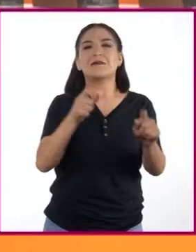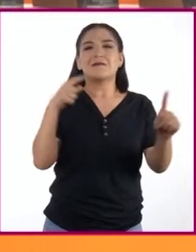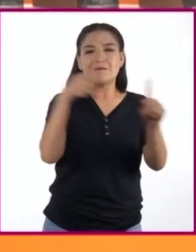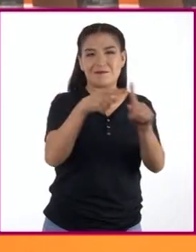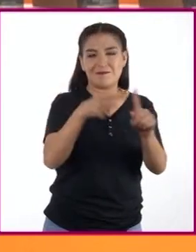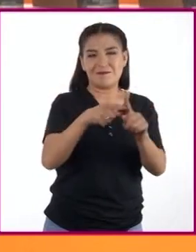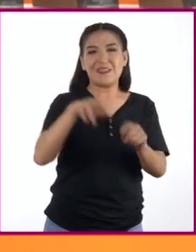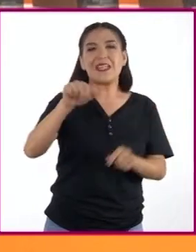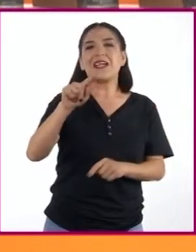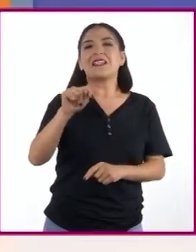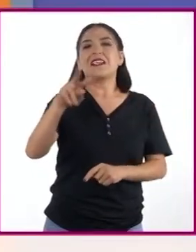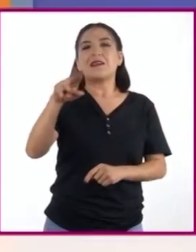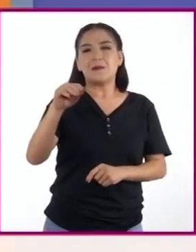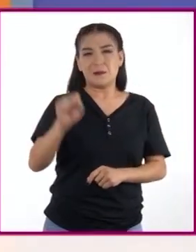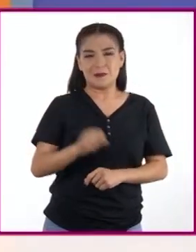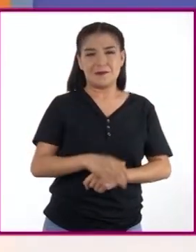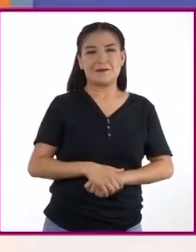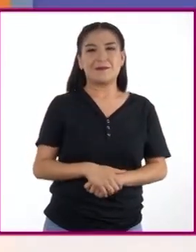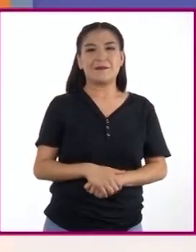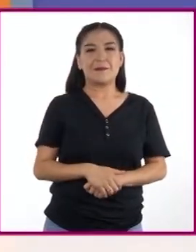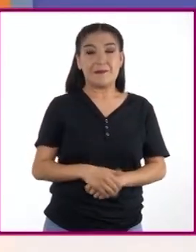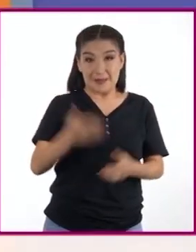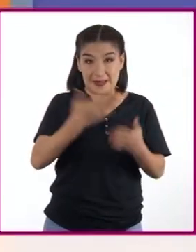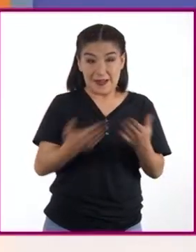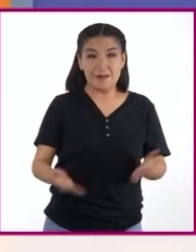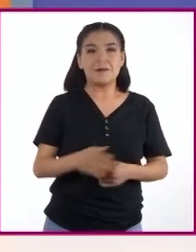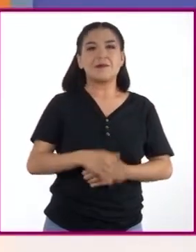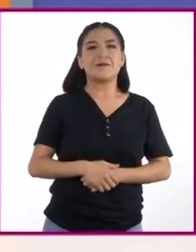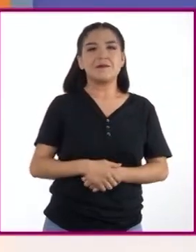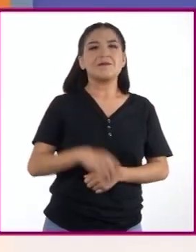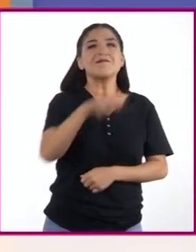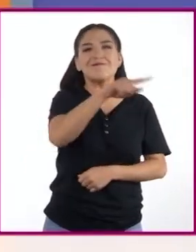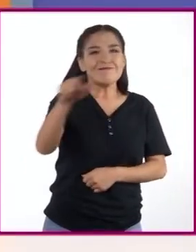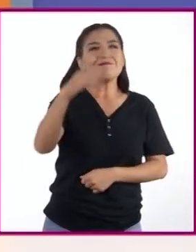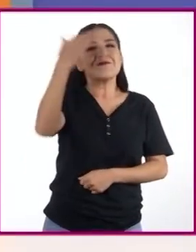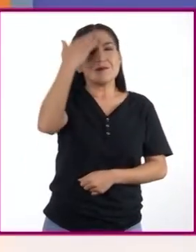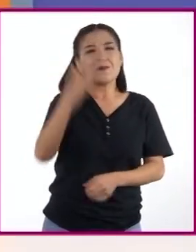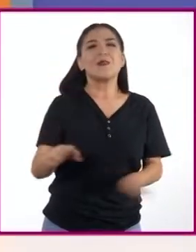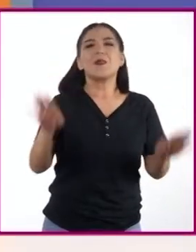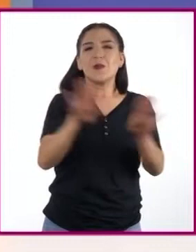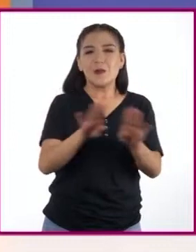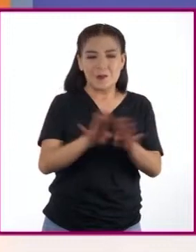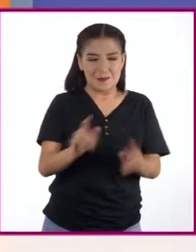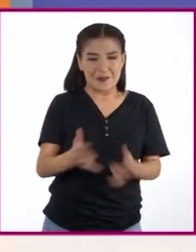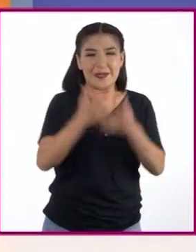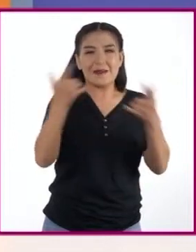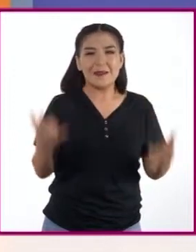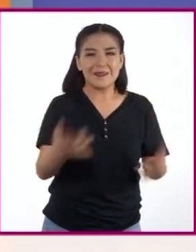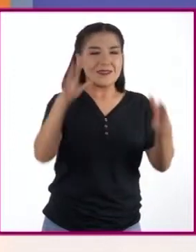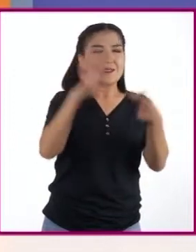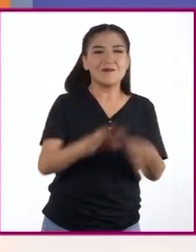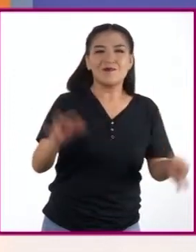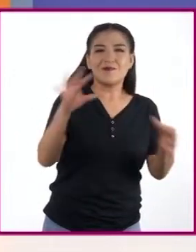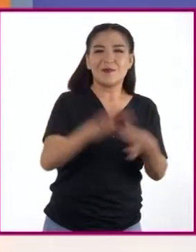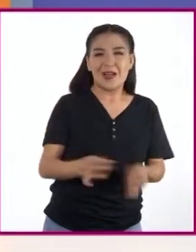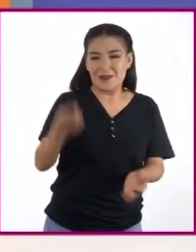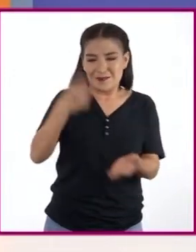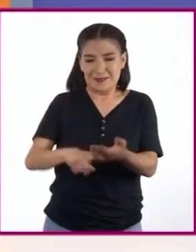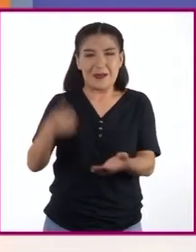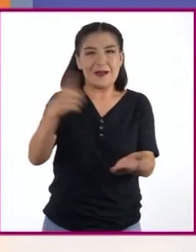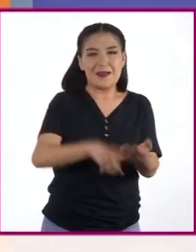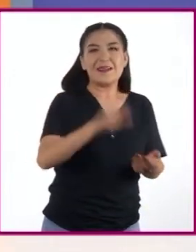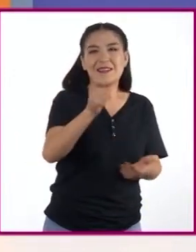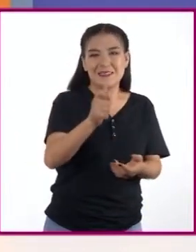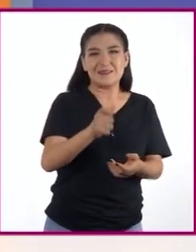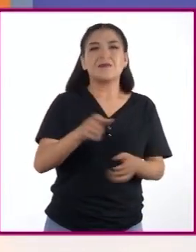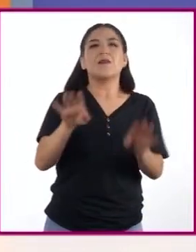los nativos. Ahora, conozcamos cómo las historias que se contaban en los puertos de comercio